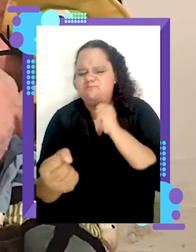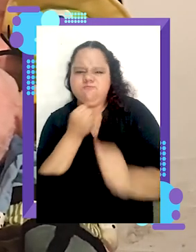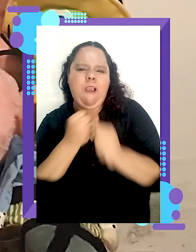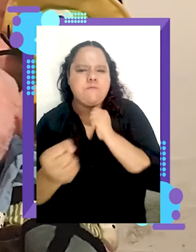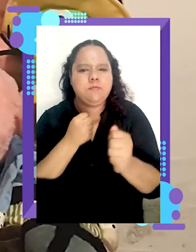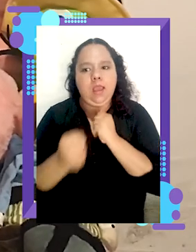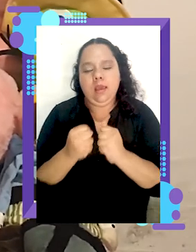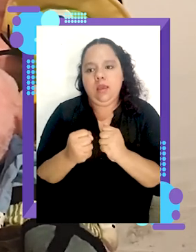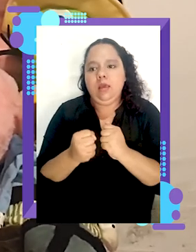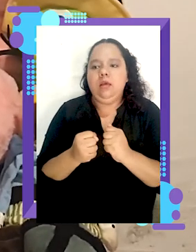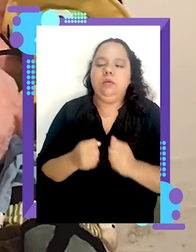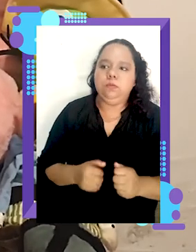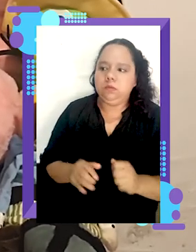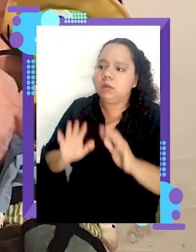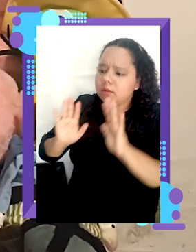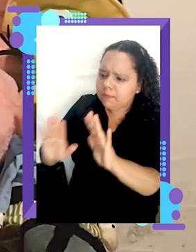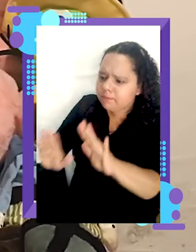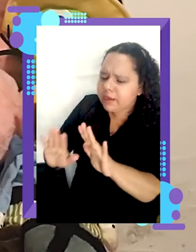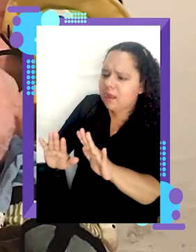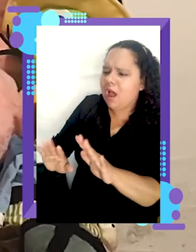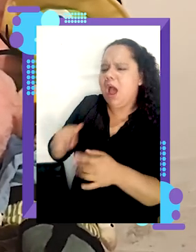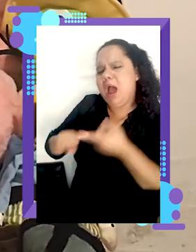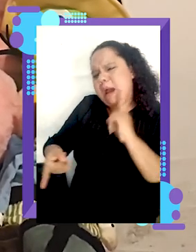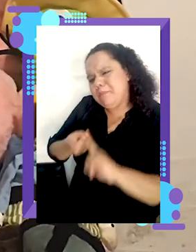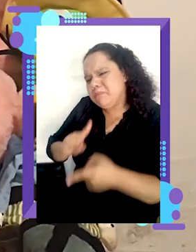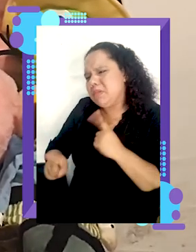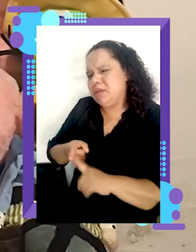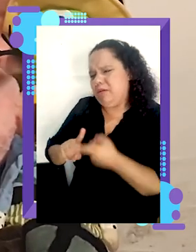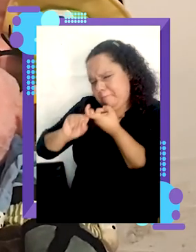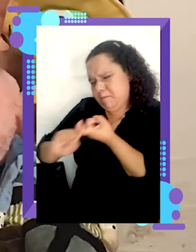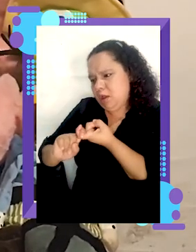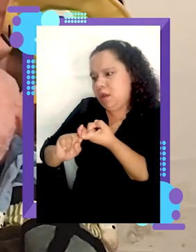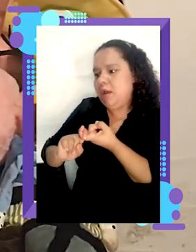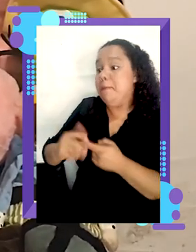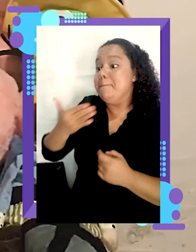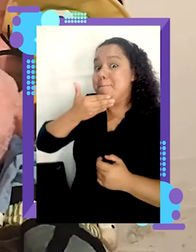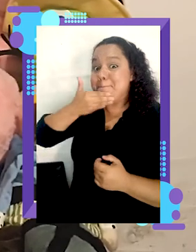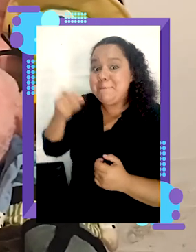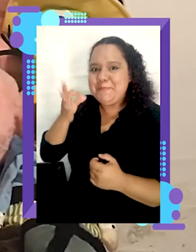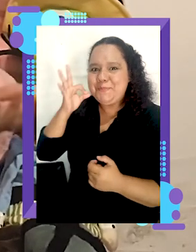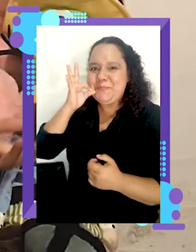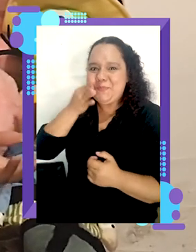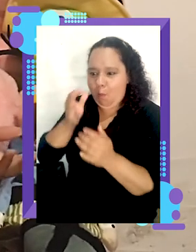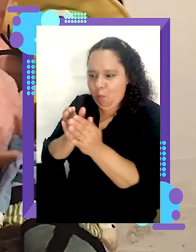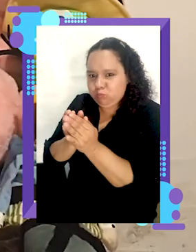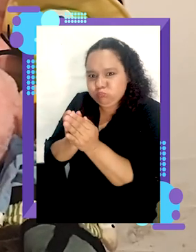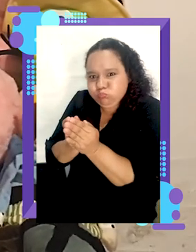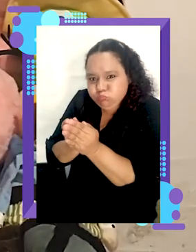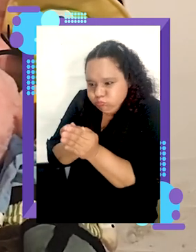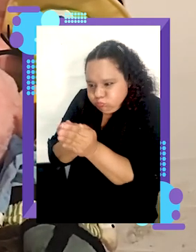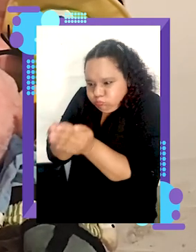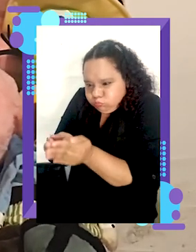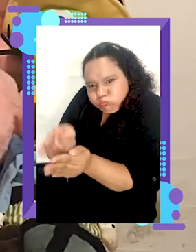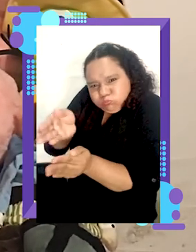puñetazos. De repente, Yamagu le dijo, ¡hey amigo! ¿Por qué mejor no partimos el zapote y